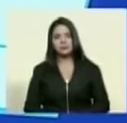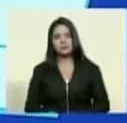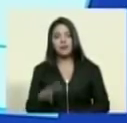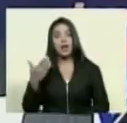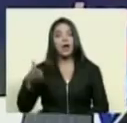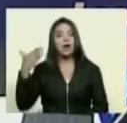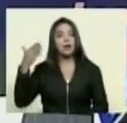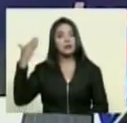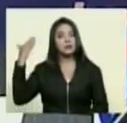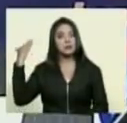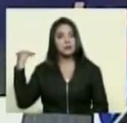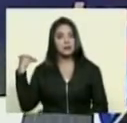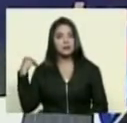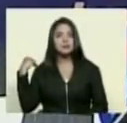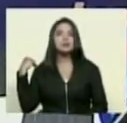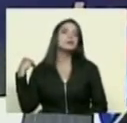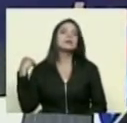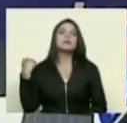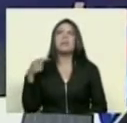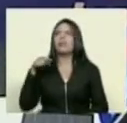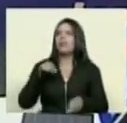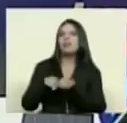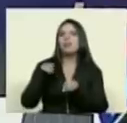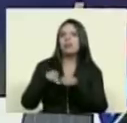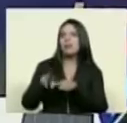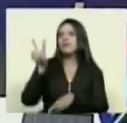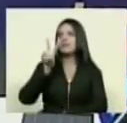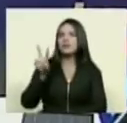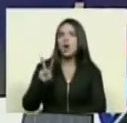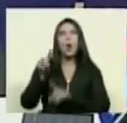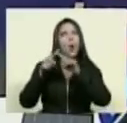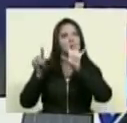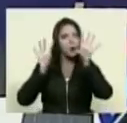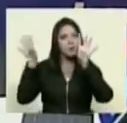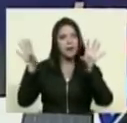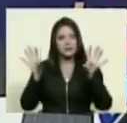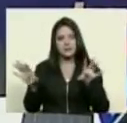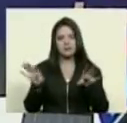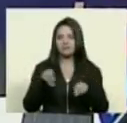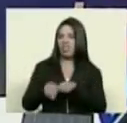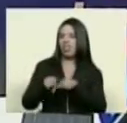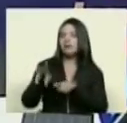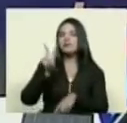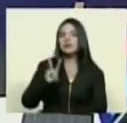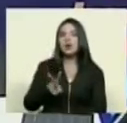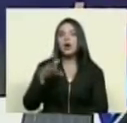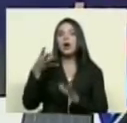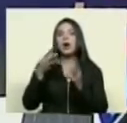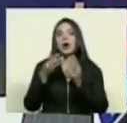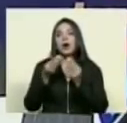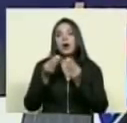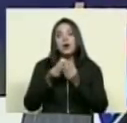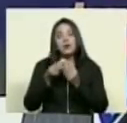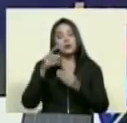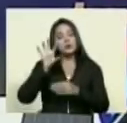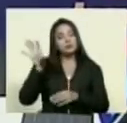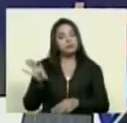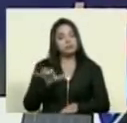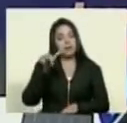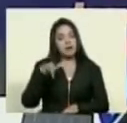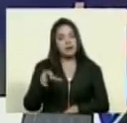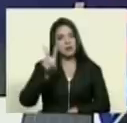Antes de ponerse a hablar mal de Venezuela a otros países junto con sus cigüí de aquí,